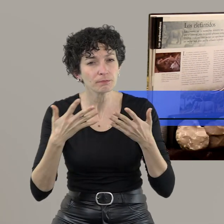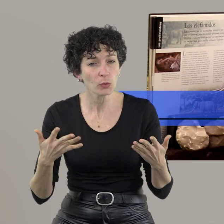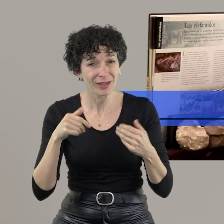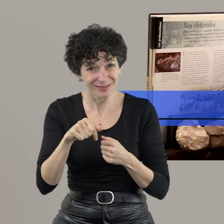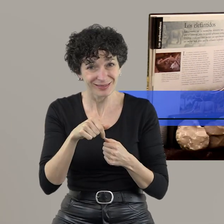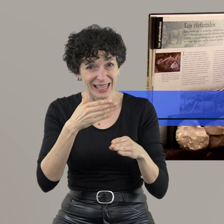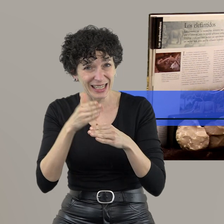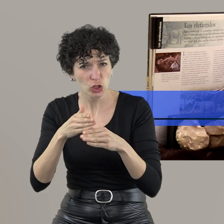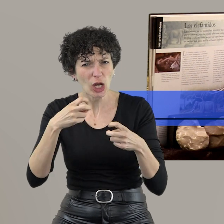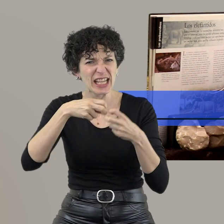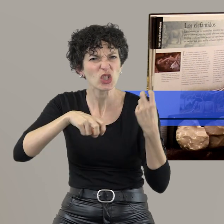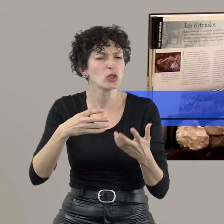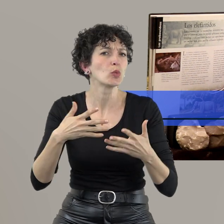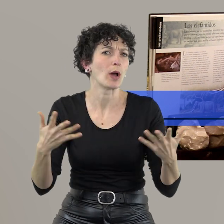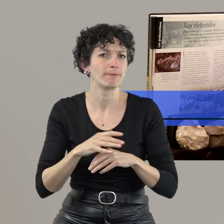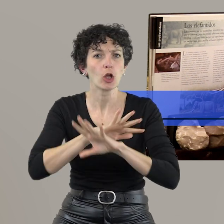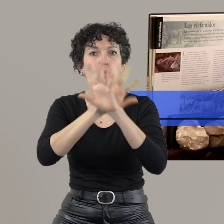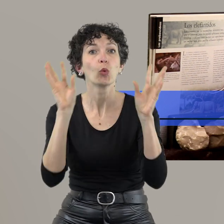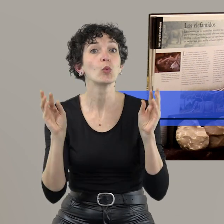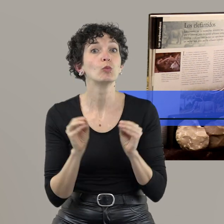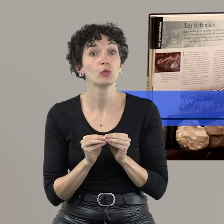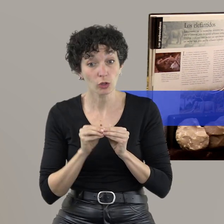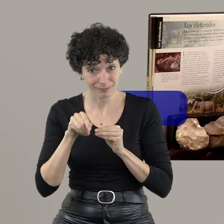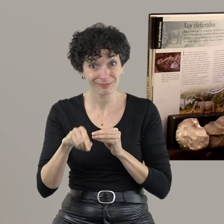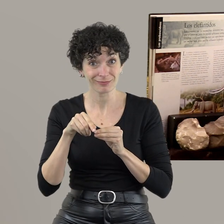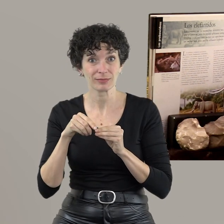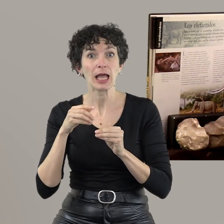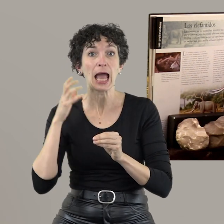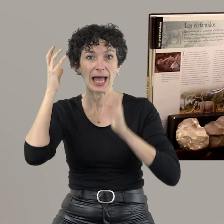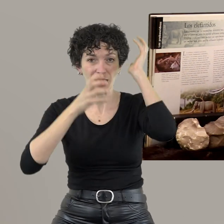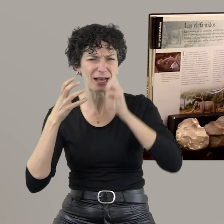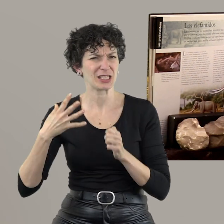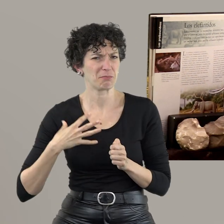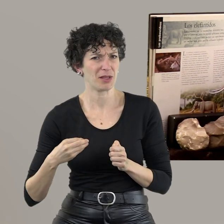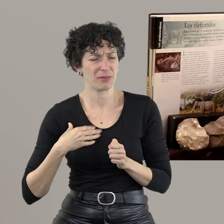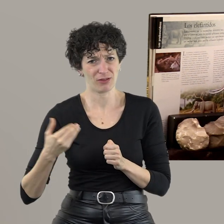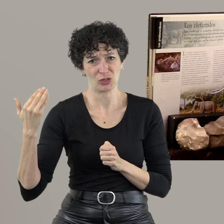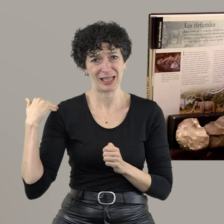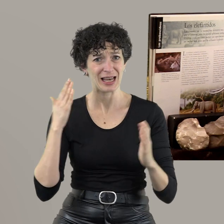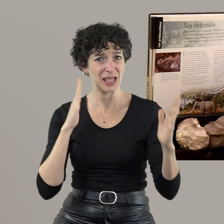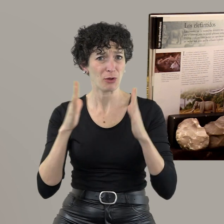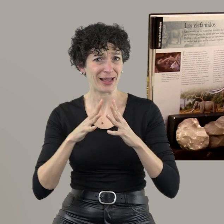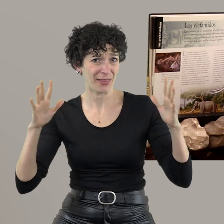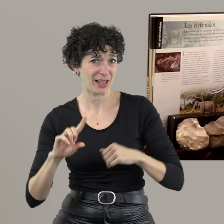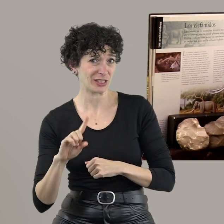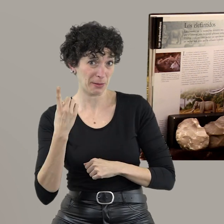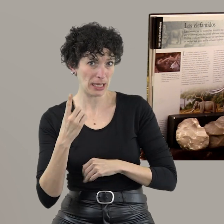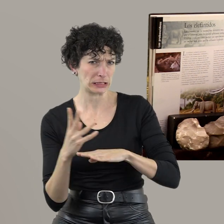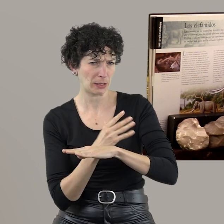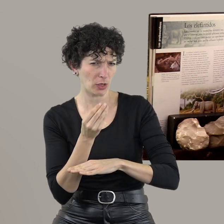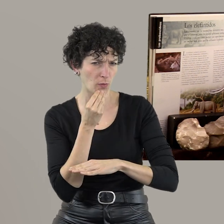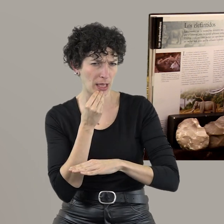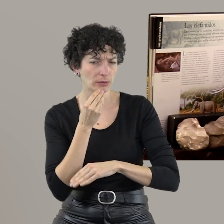las lesiones entre dichos restos, llegando a la conclusión de que estos grandes herbívoros, los mamíferos terrestres más grandes de aquella época, fueron cazados de